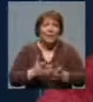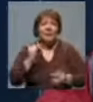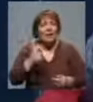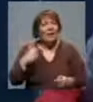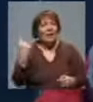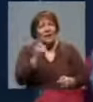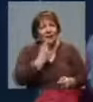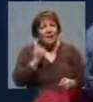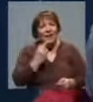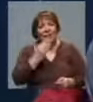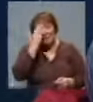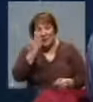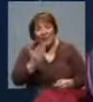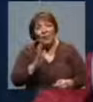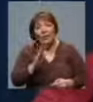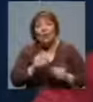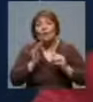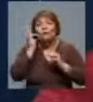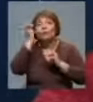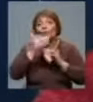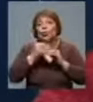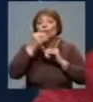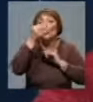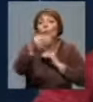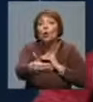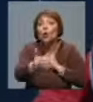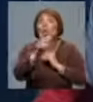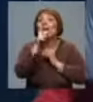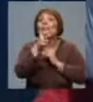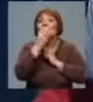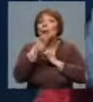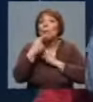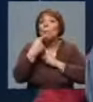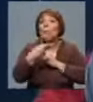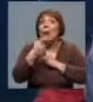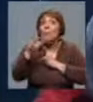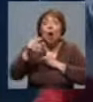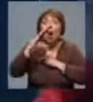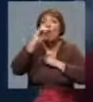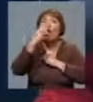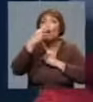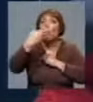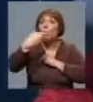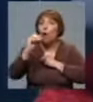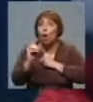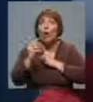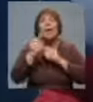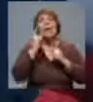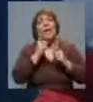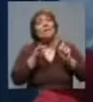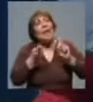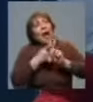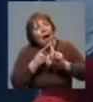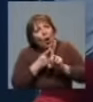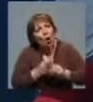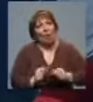que el Pro mejora en palabras del licenciado corvo debe ser algo acordado dice el